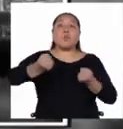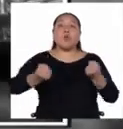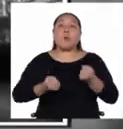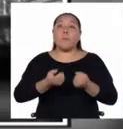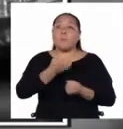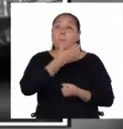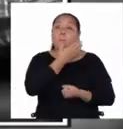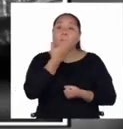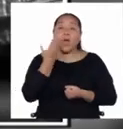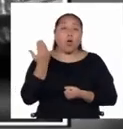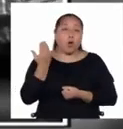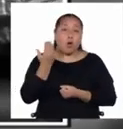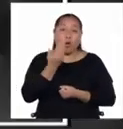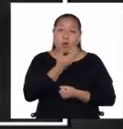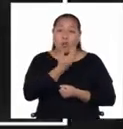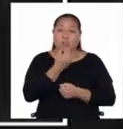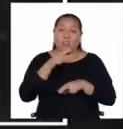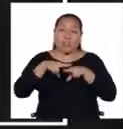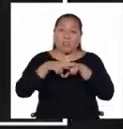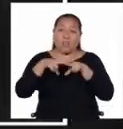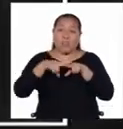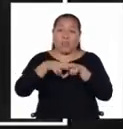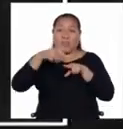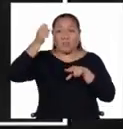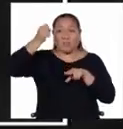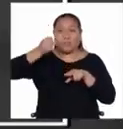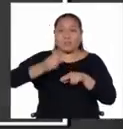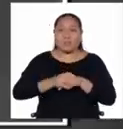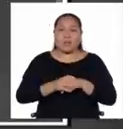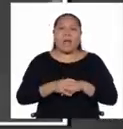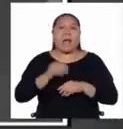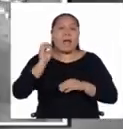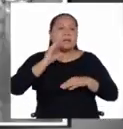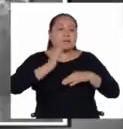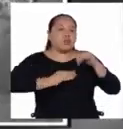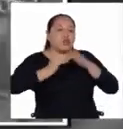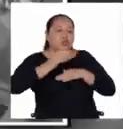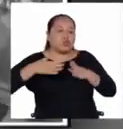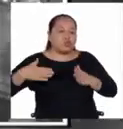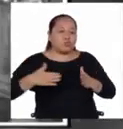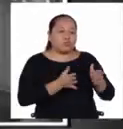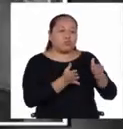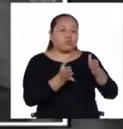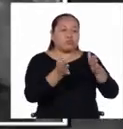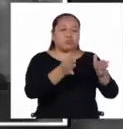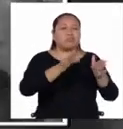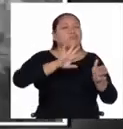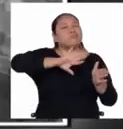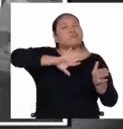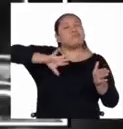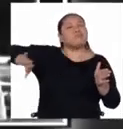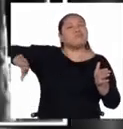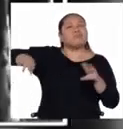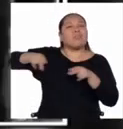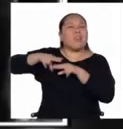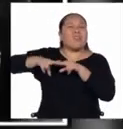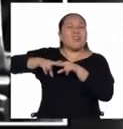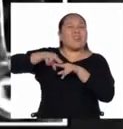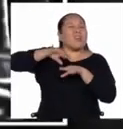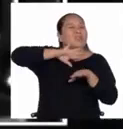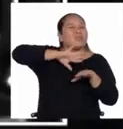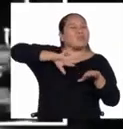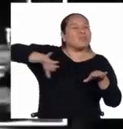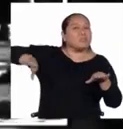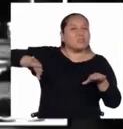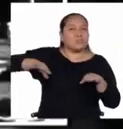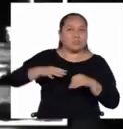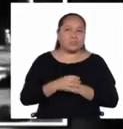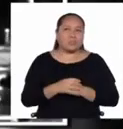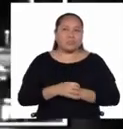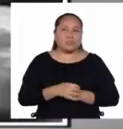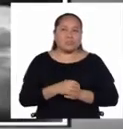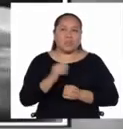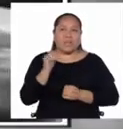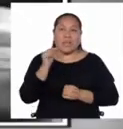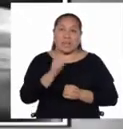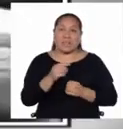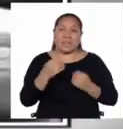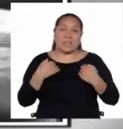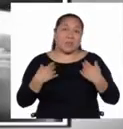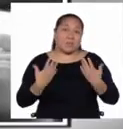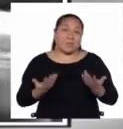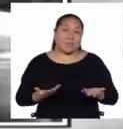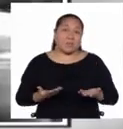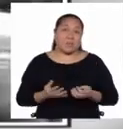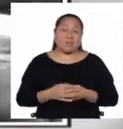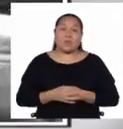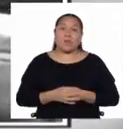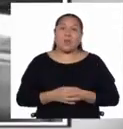se construyeron carreteras y se dejó de lado el ferrocarril, ¿no? Y al dejarse de lado el ferrocarril, hemos tenido los casos que tenemos ahora,